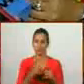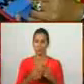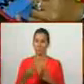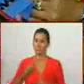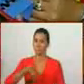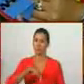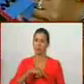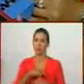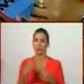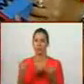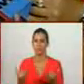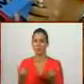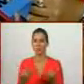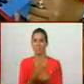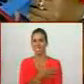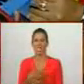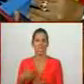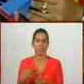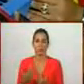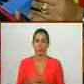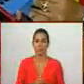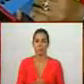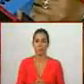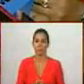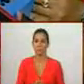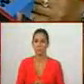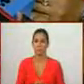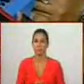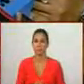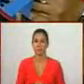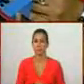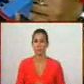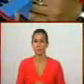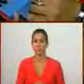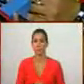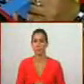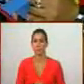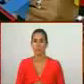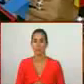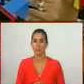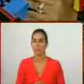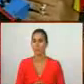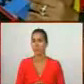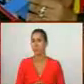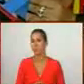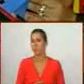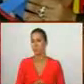nosotros ahorita lo que queremos es que en verdad nosotros no vamos a hacer más